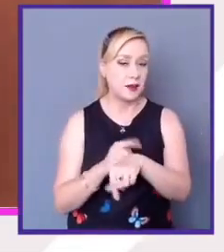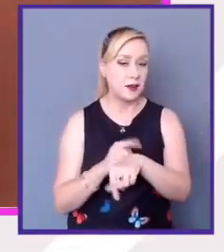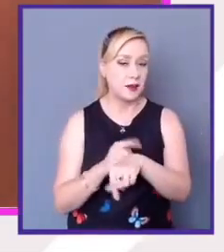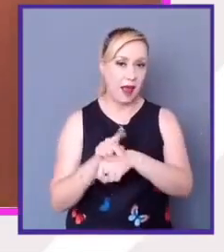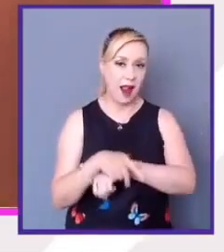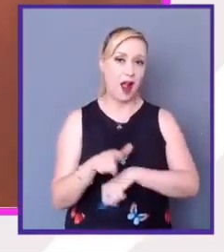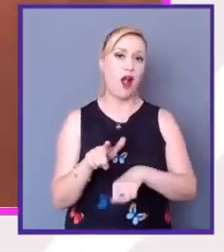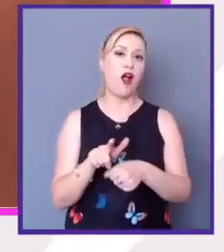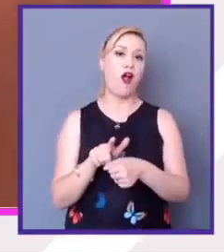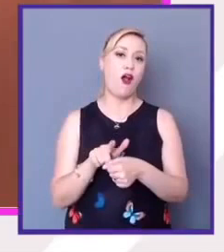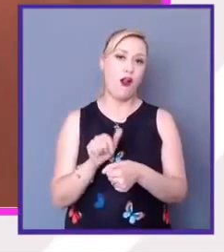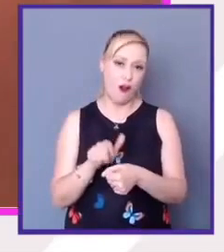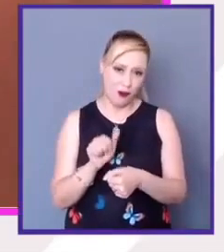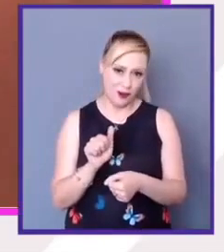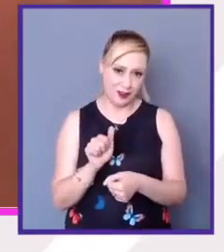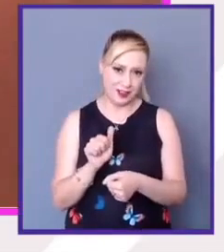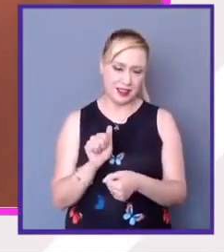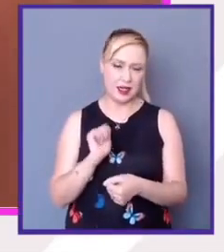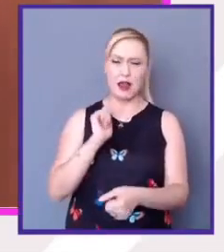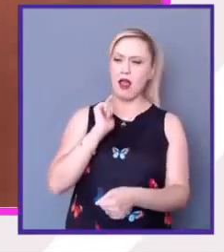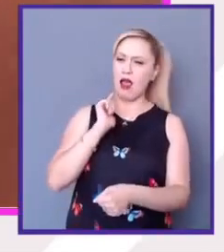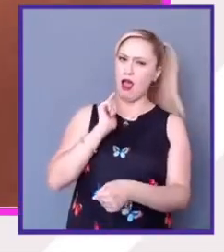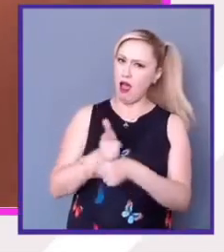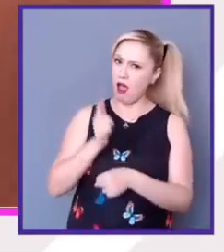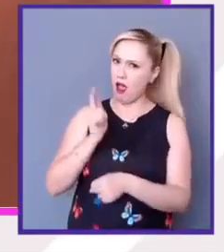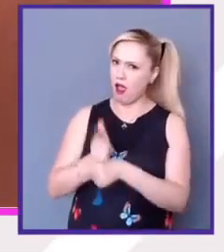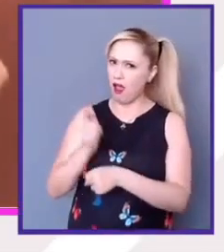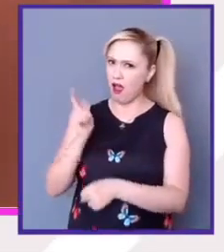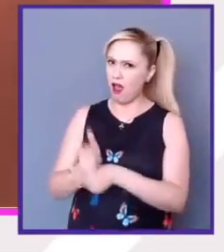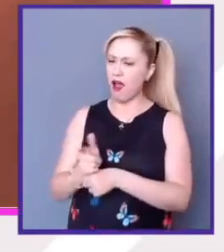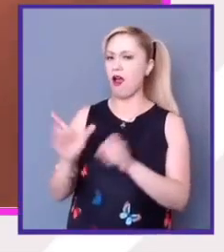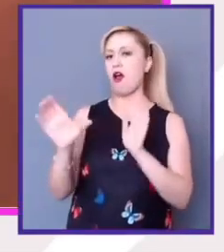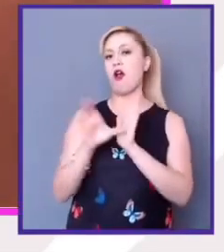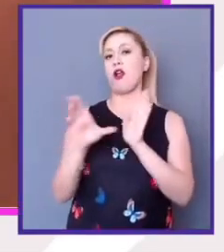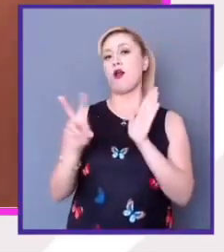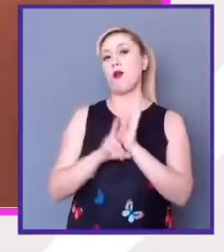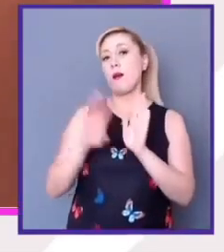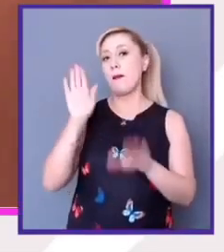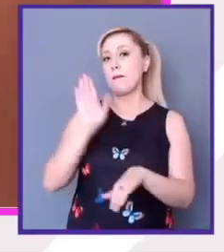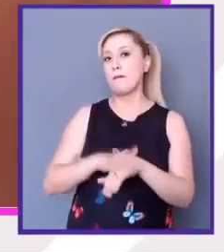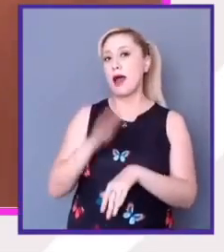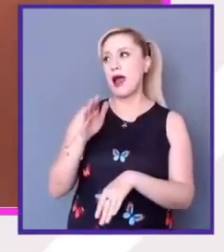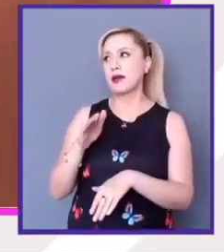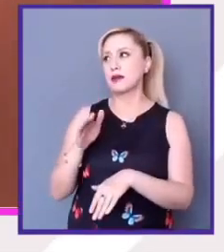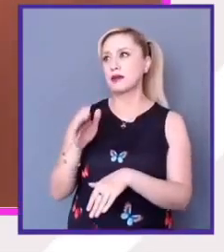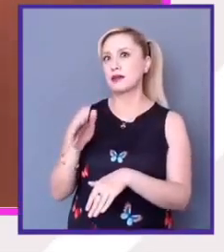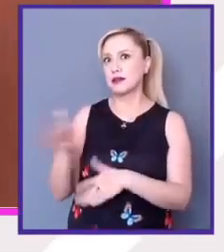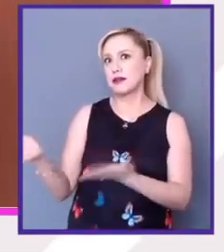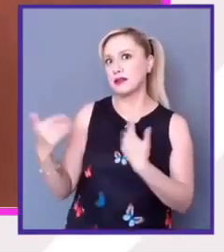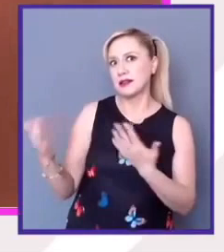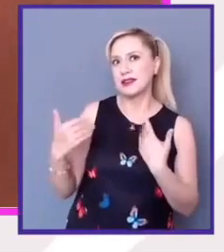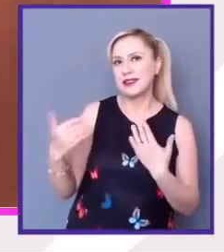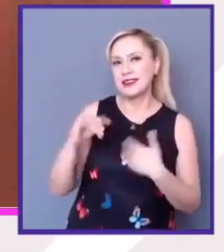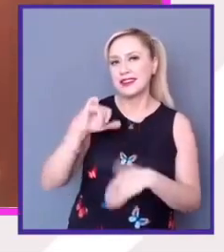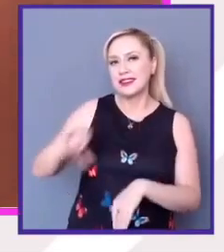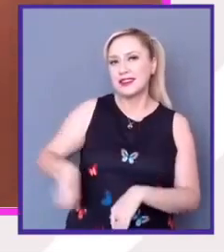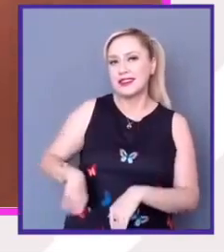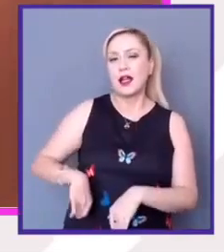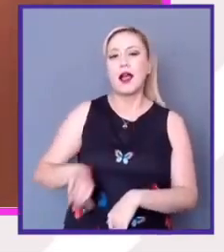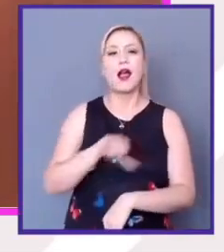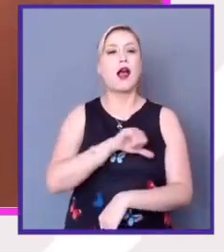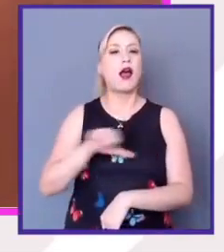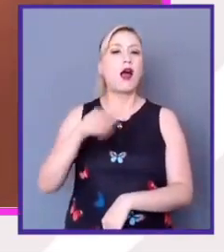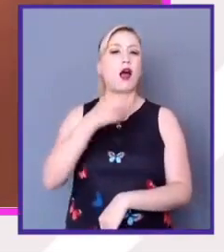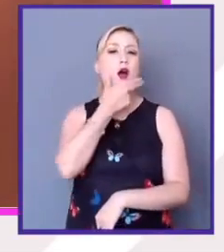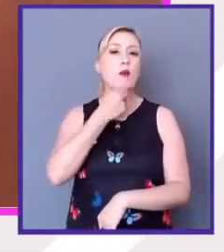Y determinaron y encontraron que los currículos que recibían más callbacks, pues eran los que de personas, hombres y